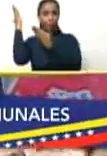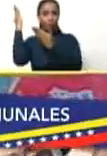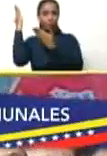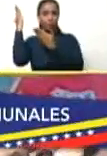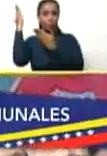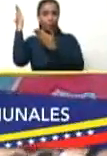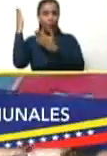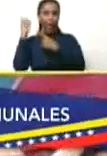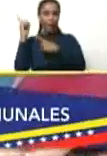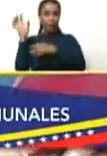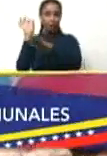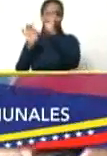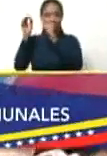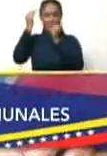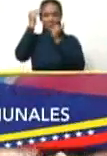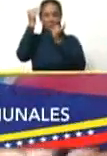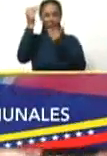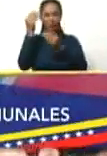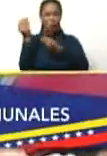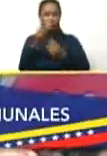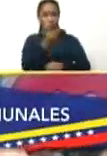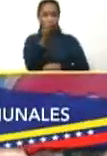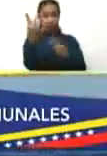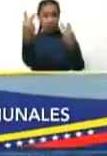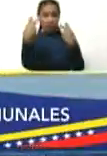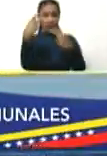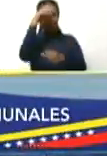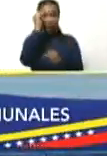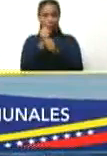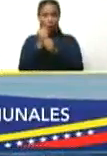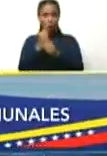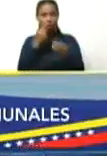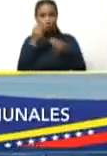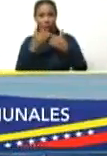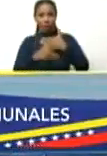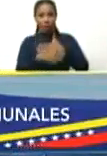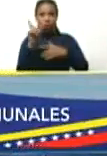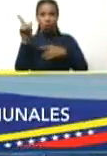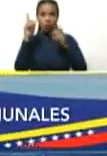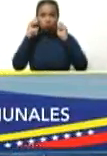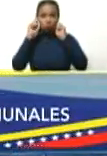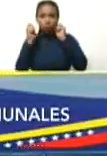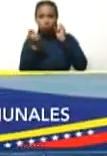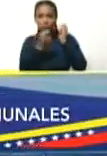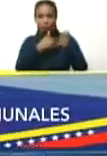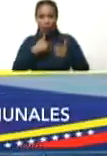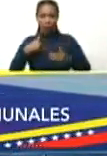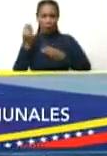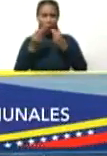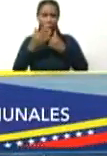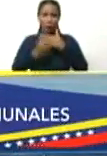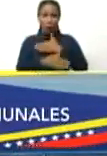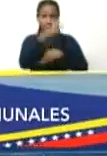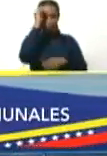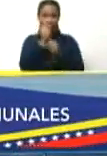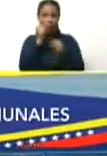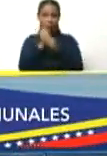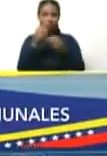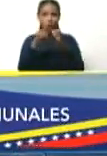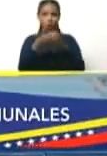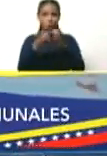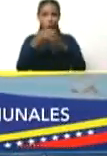oriental, para que nos dé un saludo de cómo ven ustedes el trabajo, cómo avanza, quítate la máscara si quieres, cómo avanza el trabajo de las